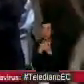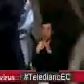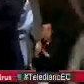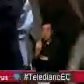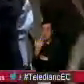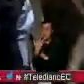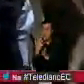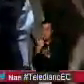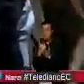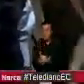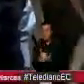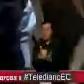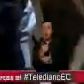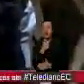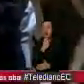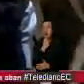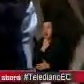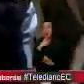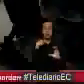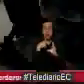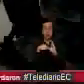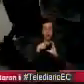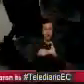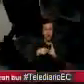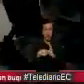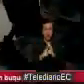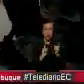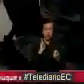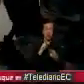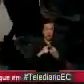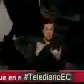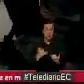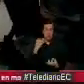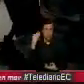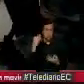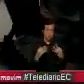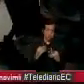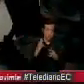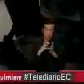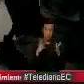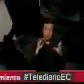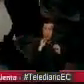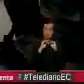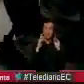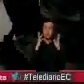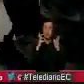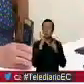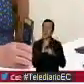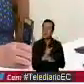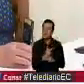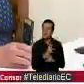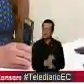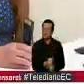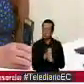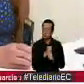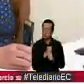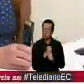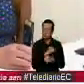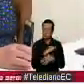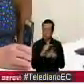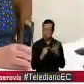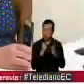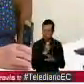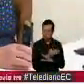Balda presentó algunos audios y correos electrónicos que al momento no están judicializados, pues indicó que busca precautelar la seguridad de sus